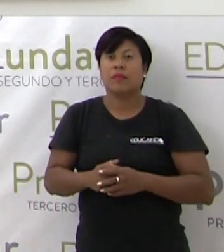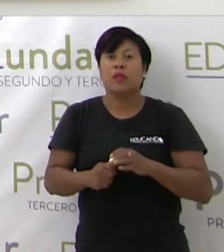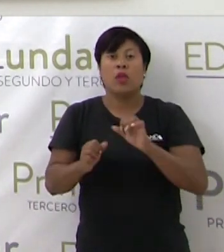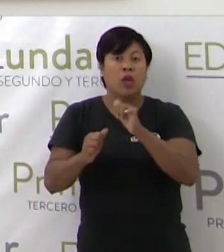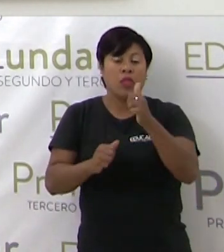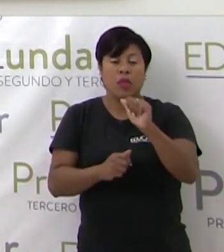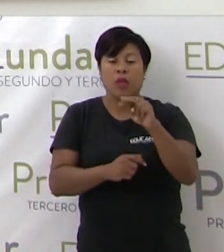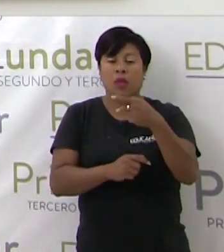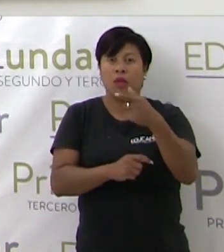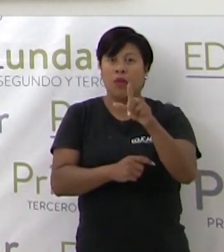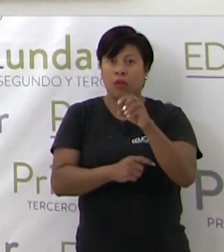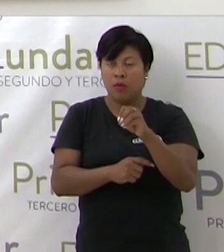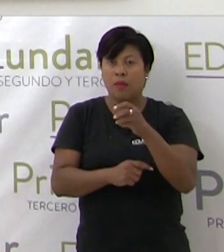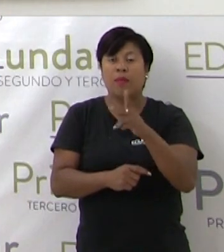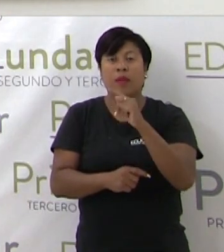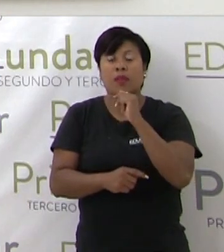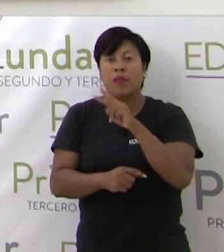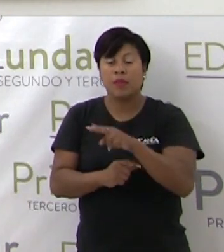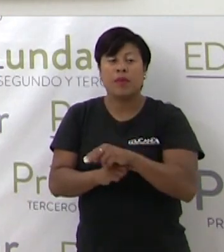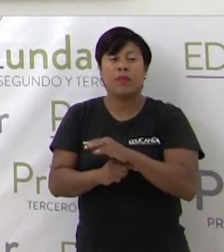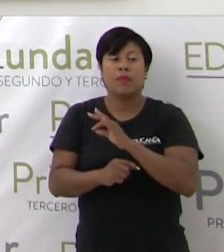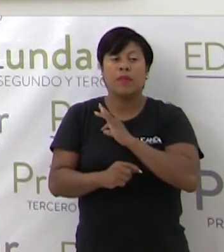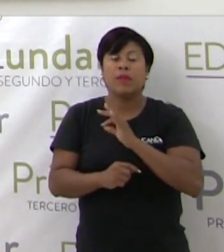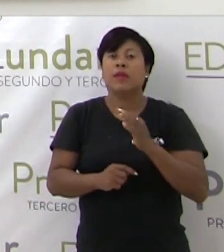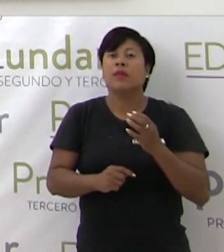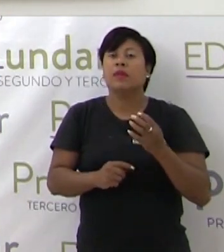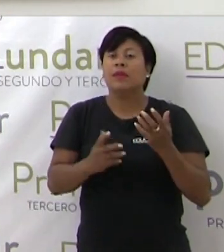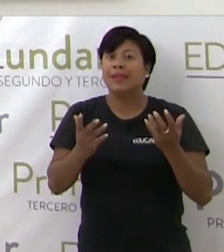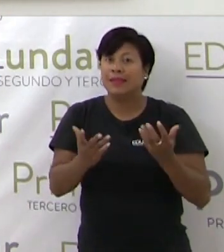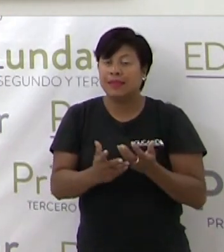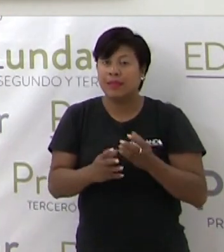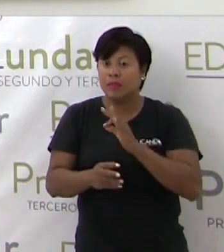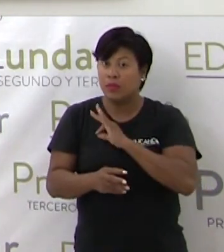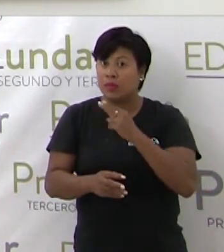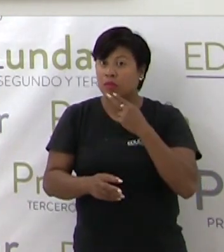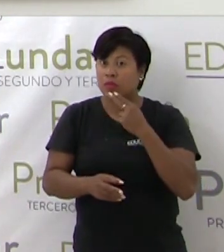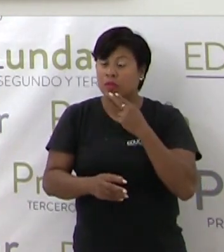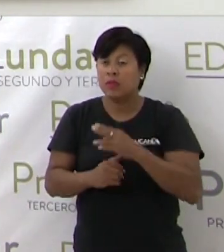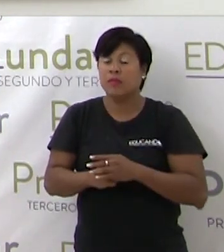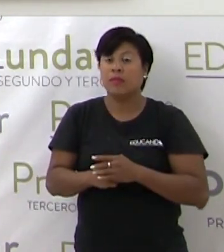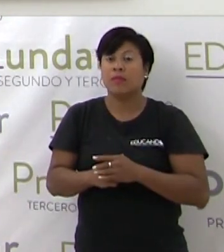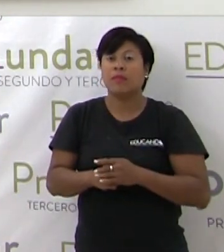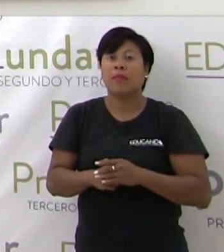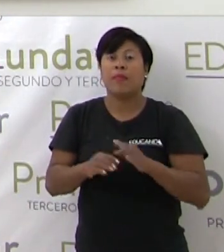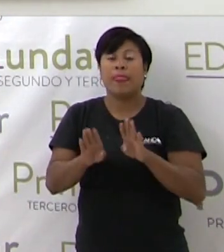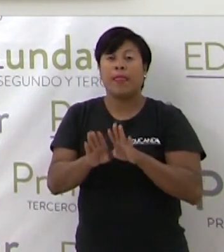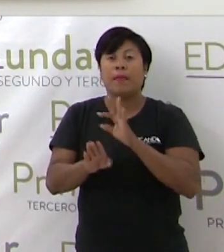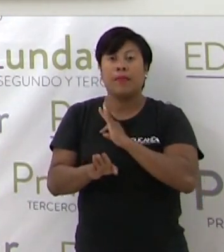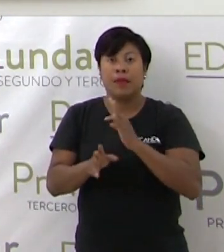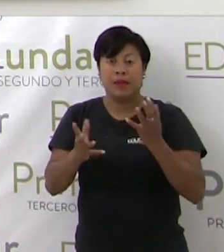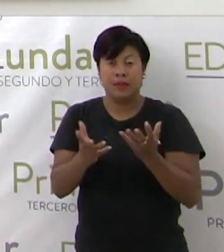ángulo, pero también les había yo comentado que podemos utilizarlo, o sea, para no volver a posicionar